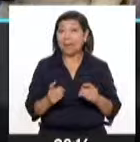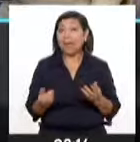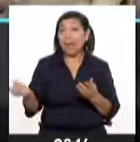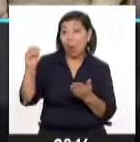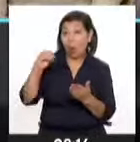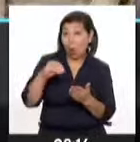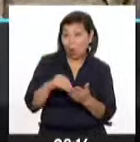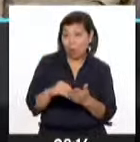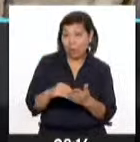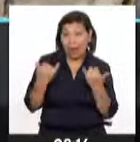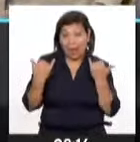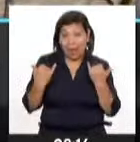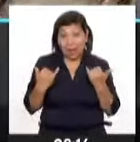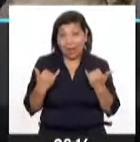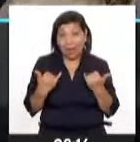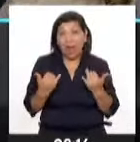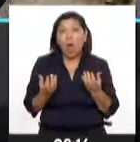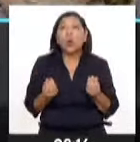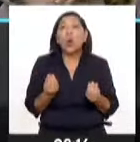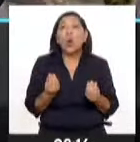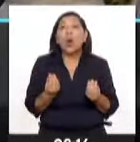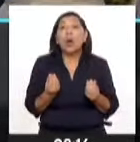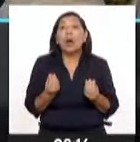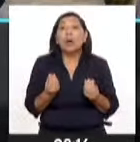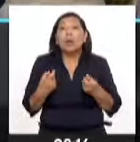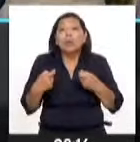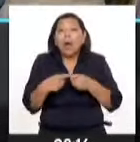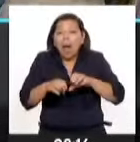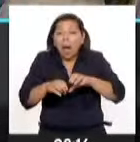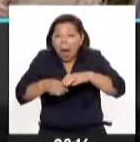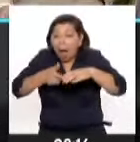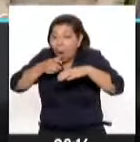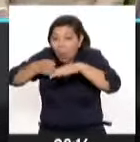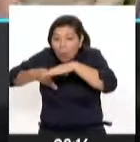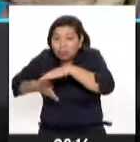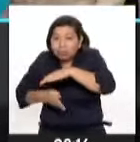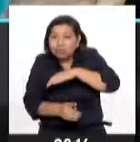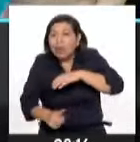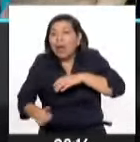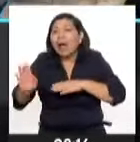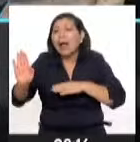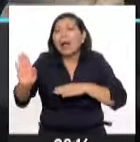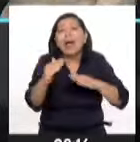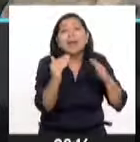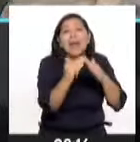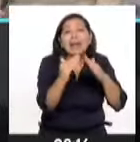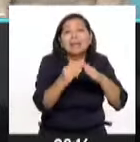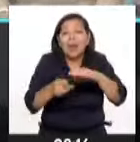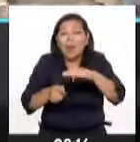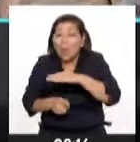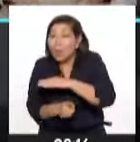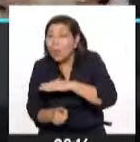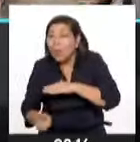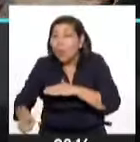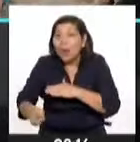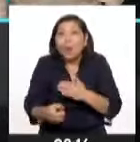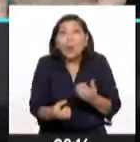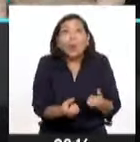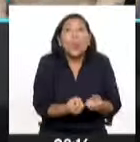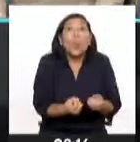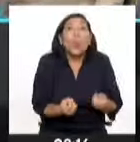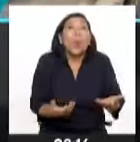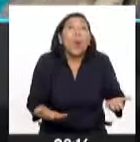adicional entre al mercado, tiene que instalar una red de tubos por toda la ciudad que lleve agua y desagüe de un lado para otro. Entonces imagínense